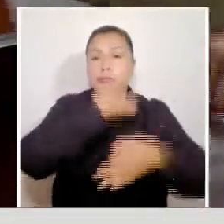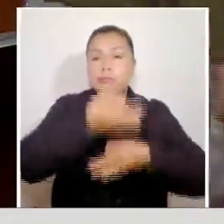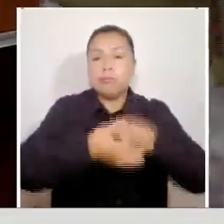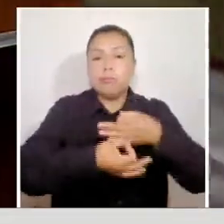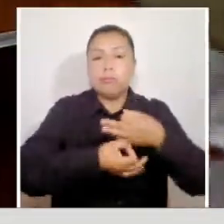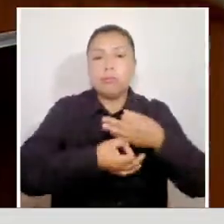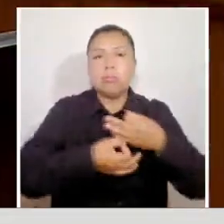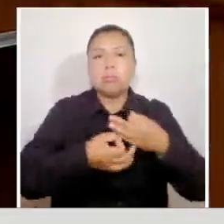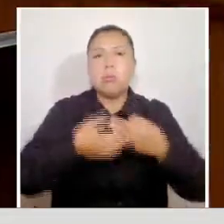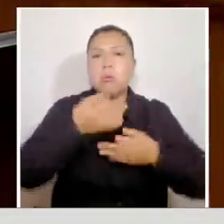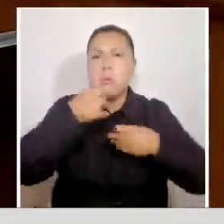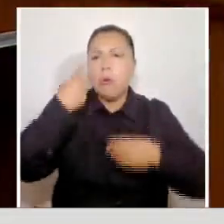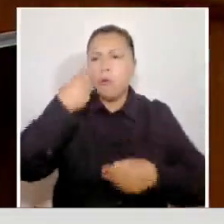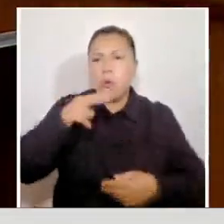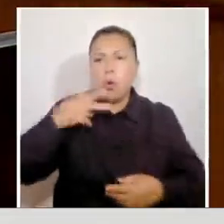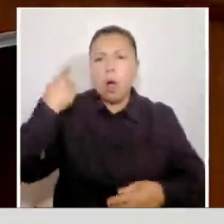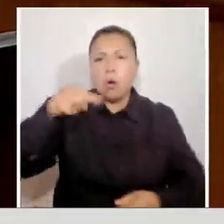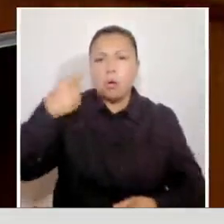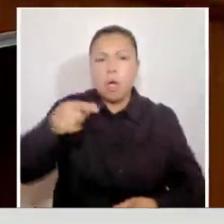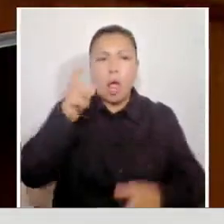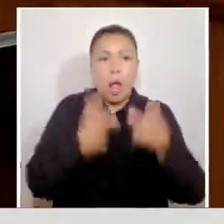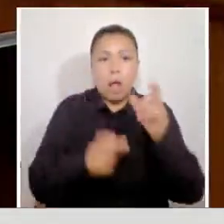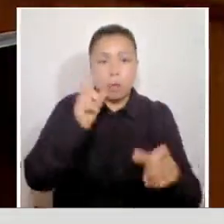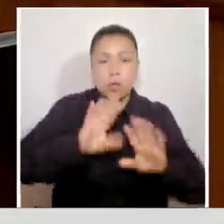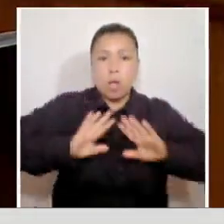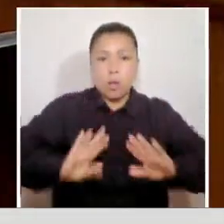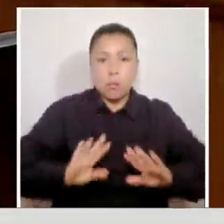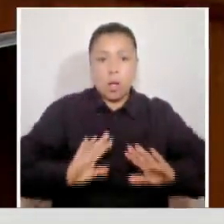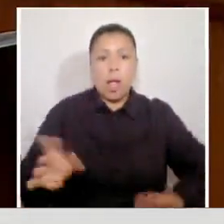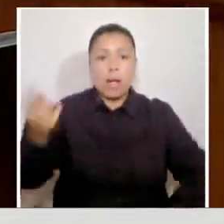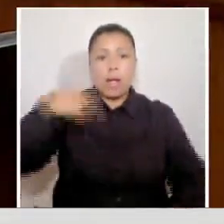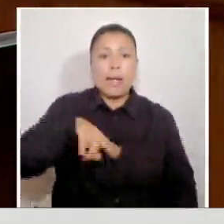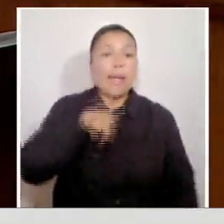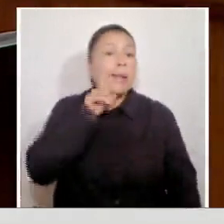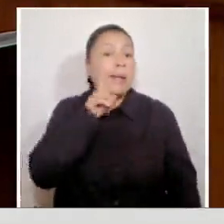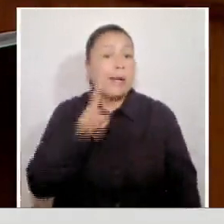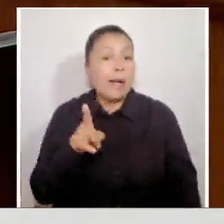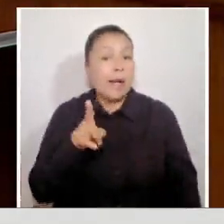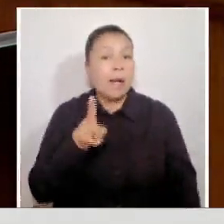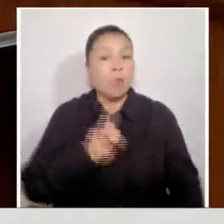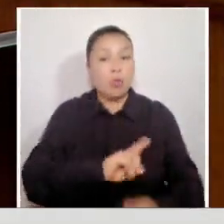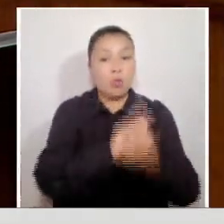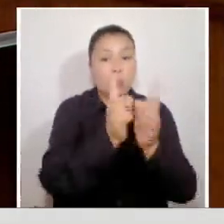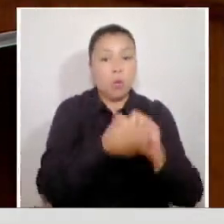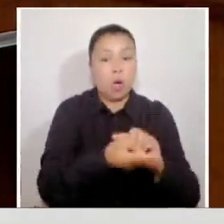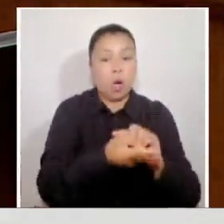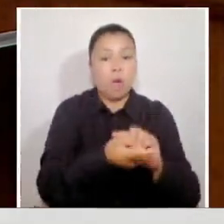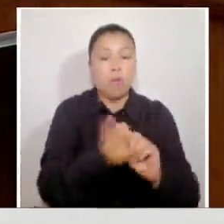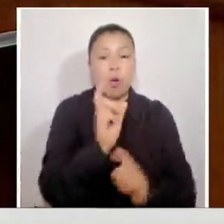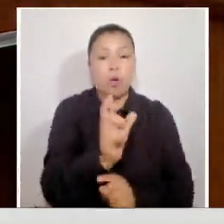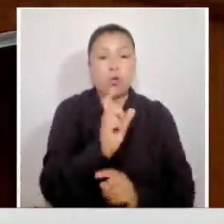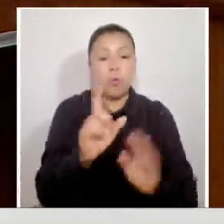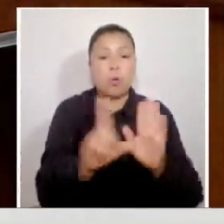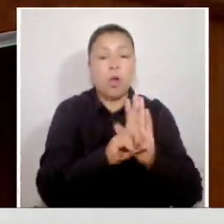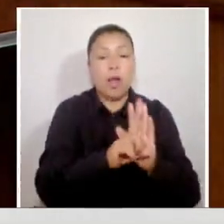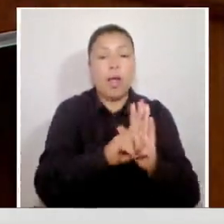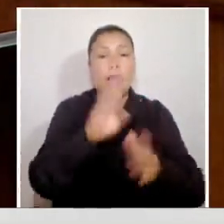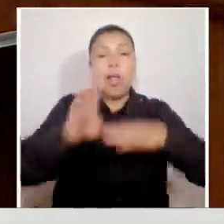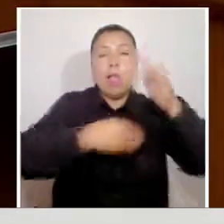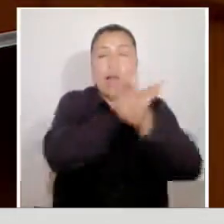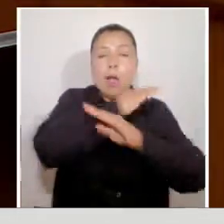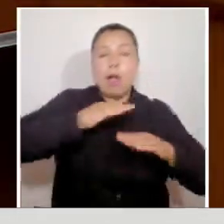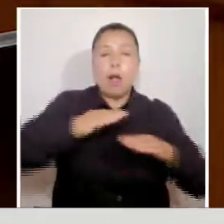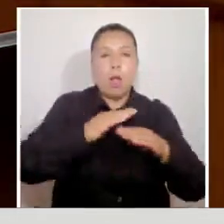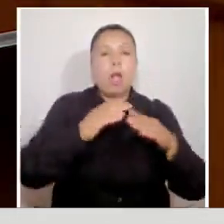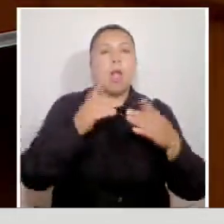negativo la gente está esperando que acá tengamos Este cambio al concepto de la ley de artes marciales y es porque